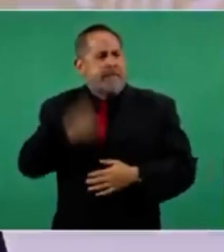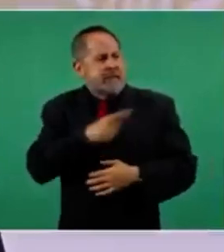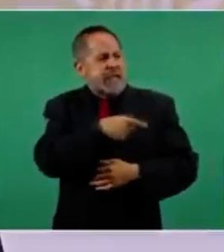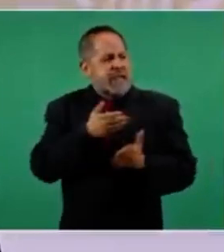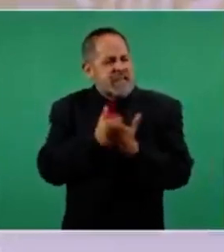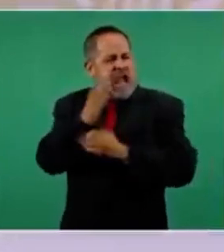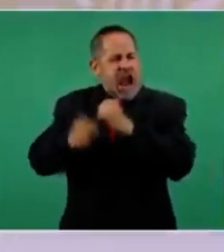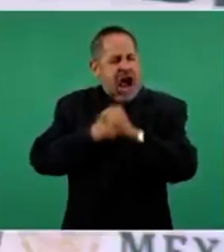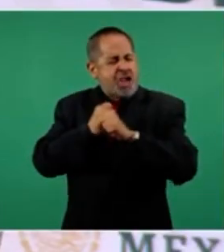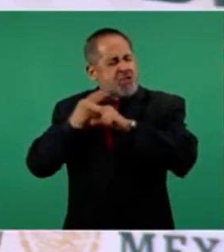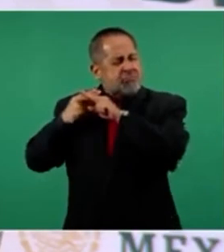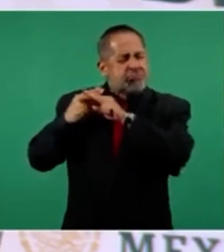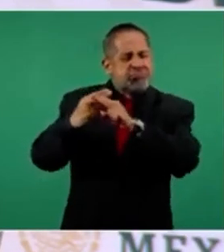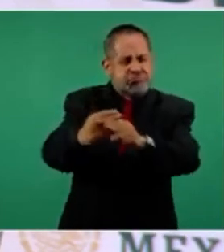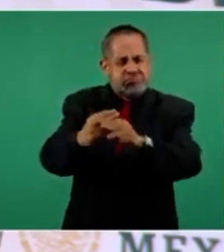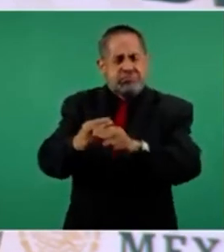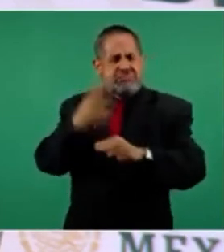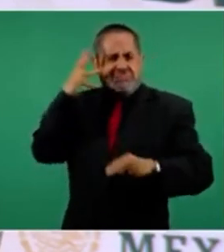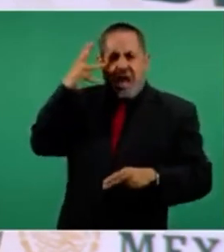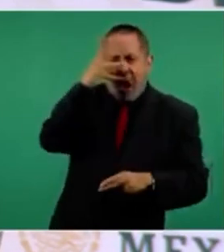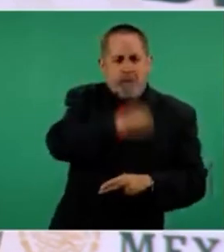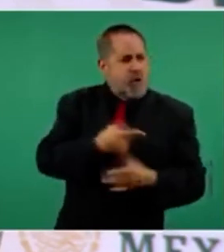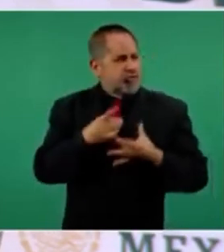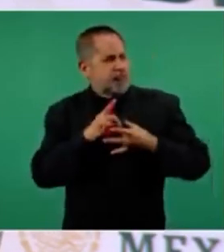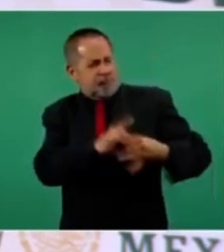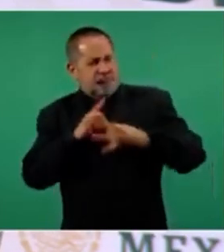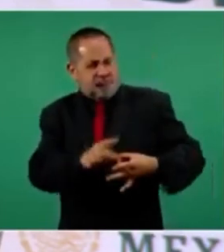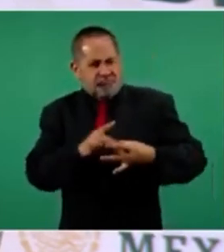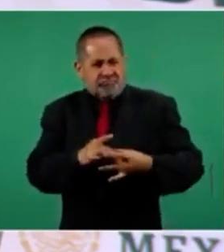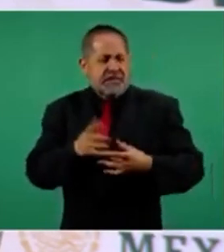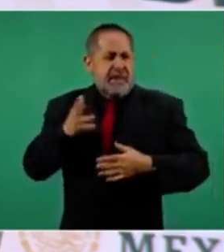siglos de historia y de hermosos principios